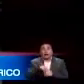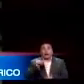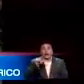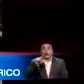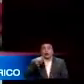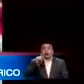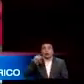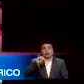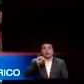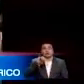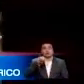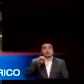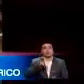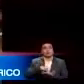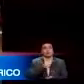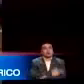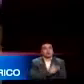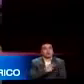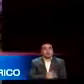provincia de Chimborazo.